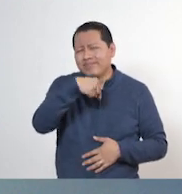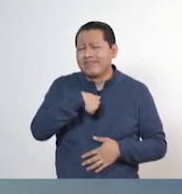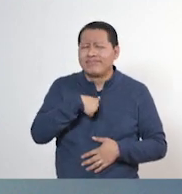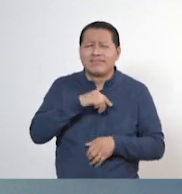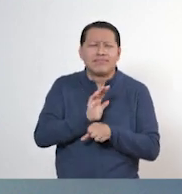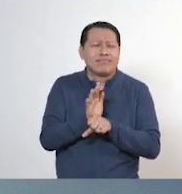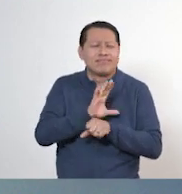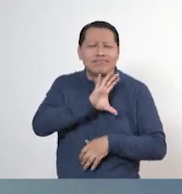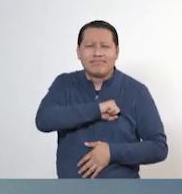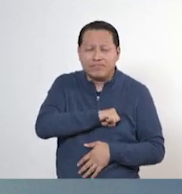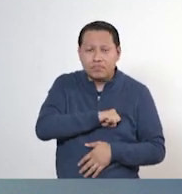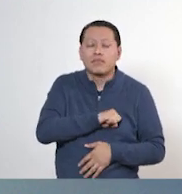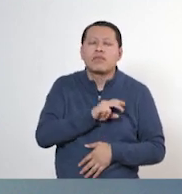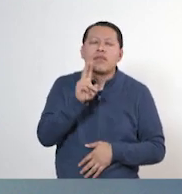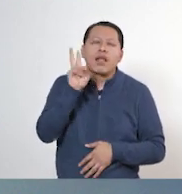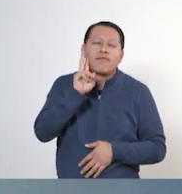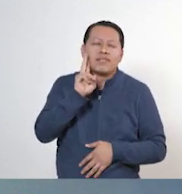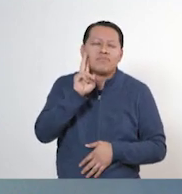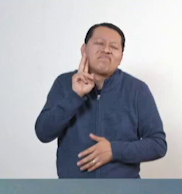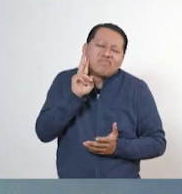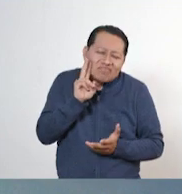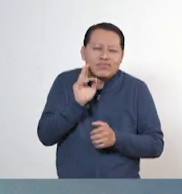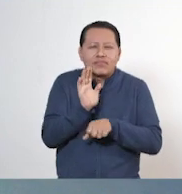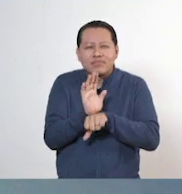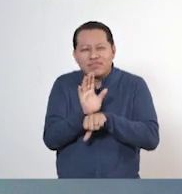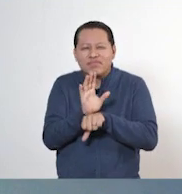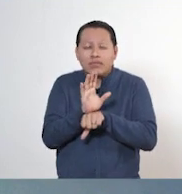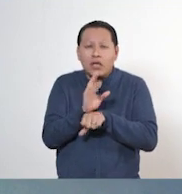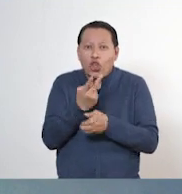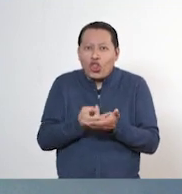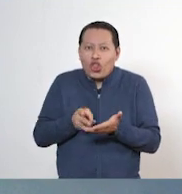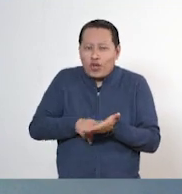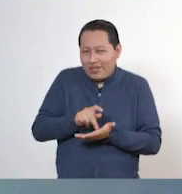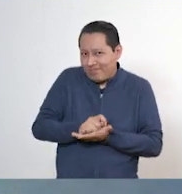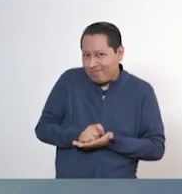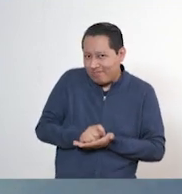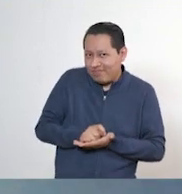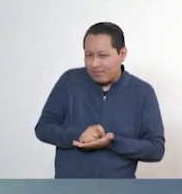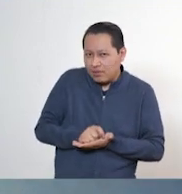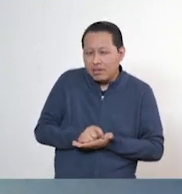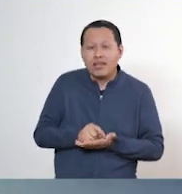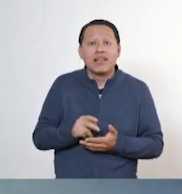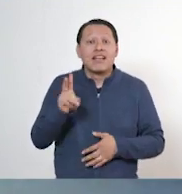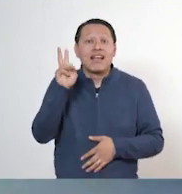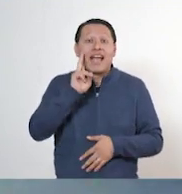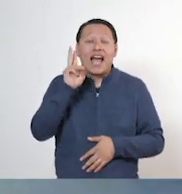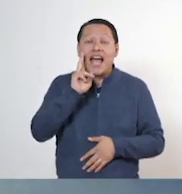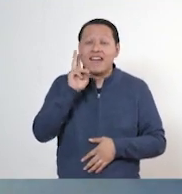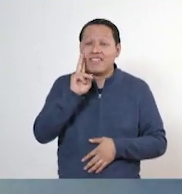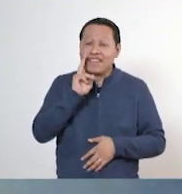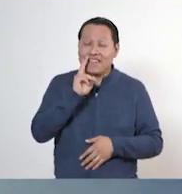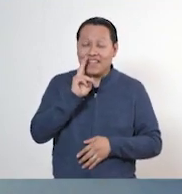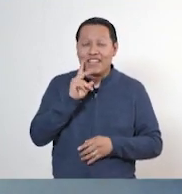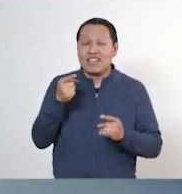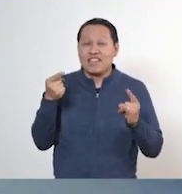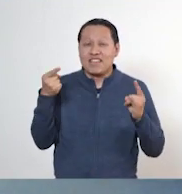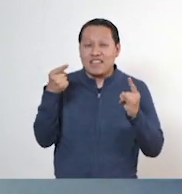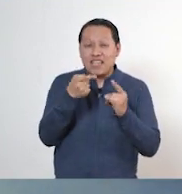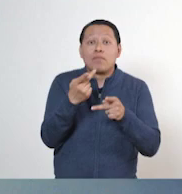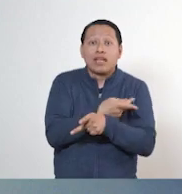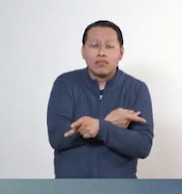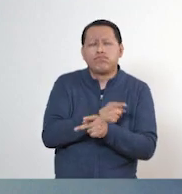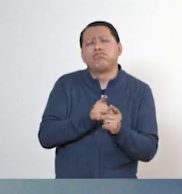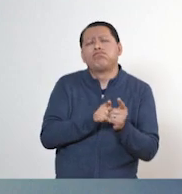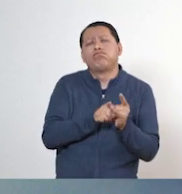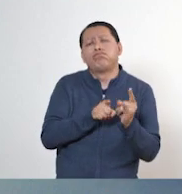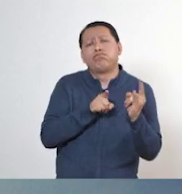películas. Yo creo que voy a ver la película y después voy a hacer la tarea. ¿Y qué pasa con la pelota, Coral? Pues lo que va a pasar es que...